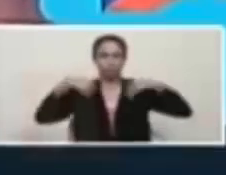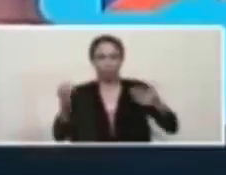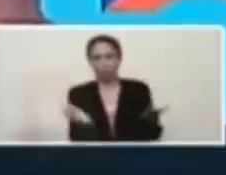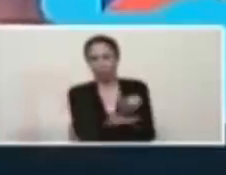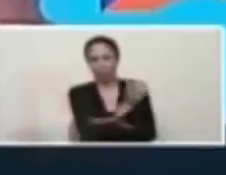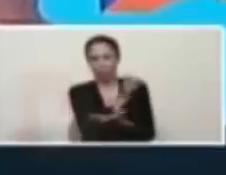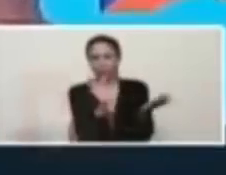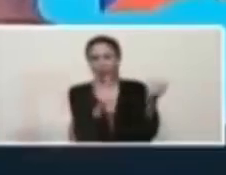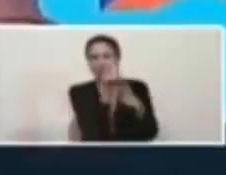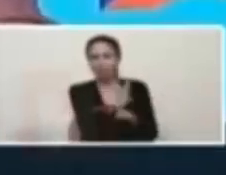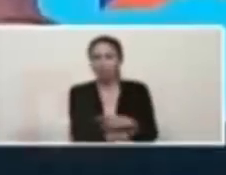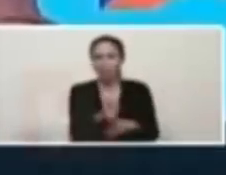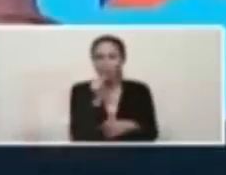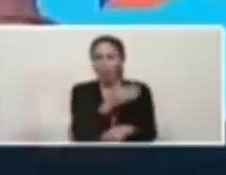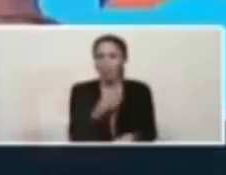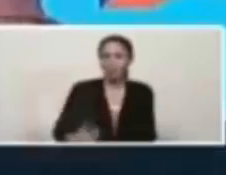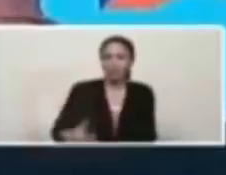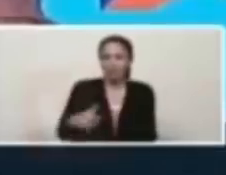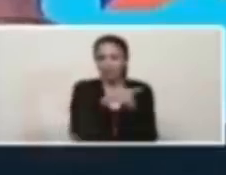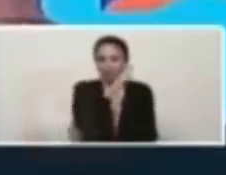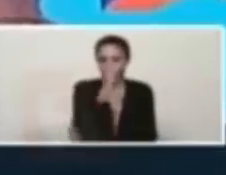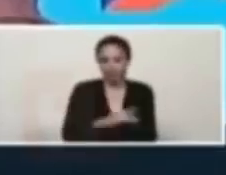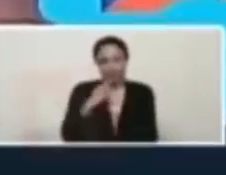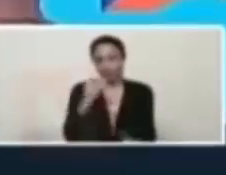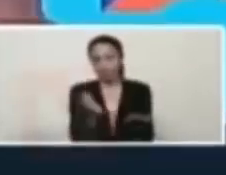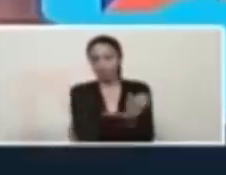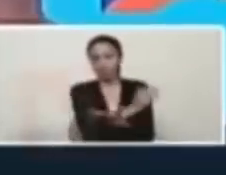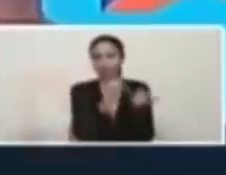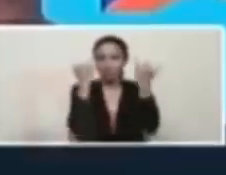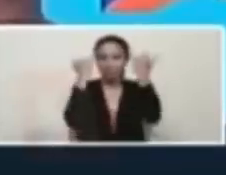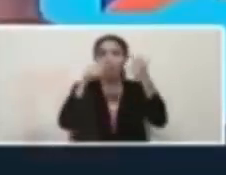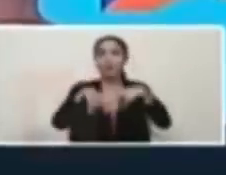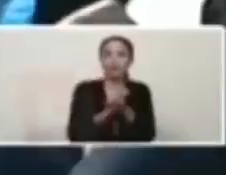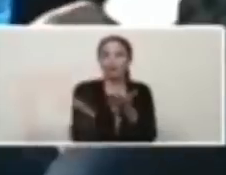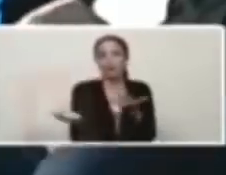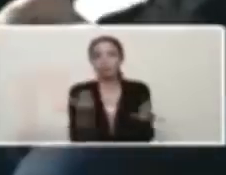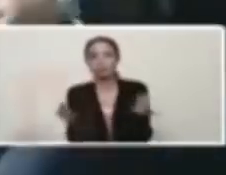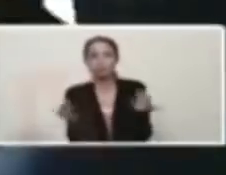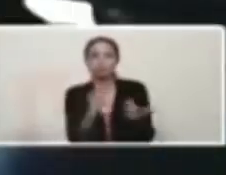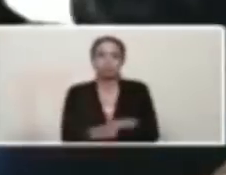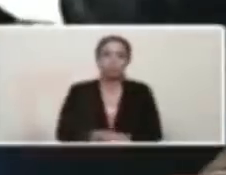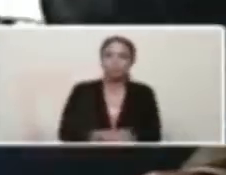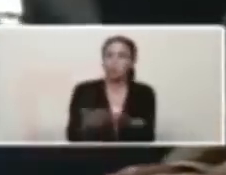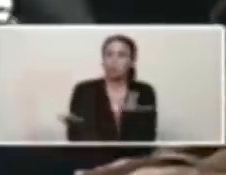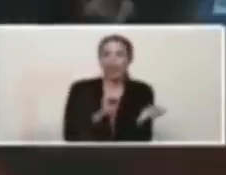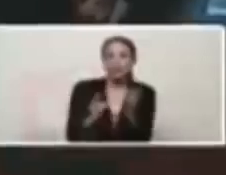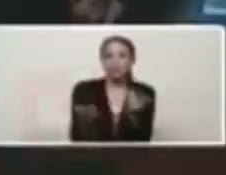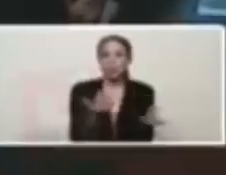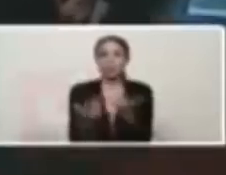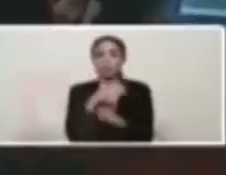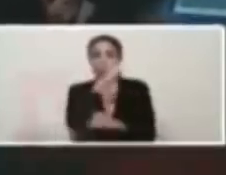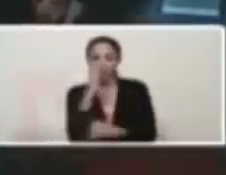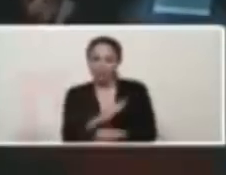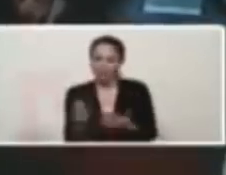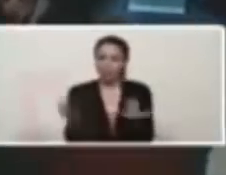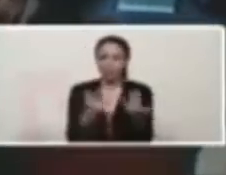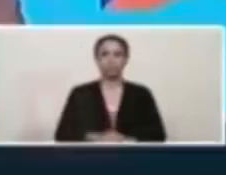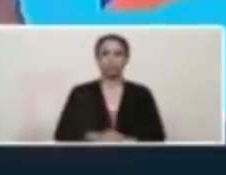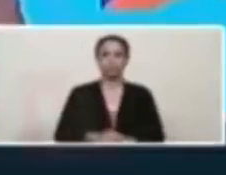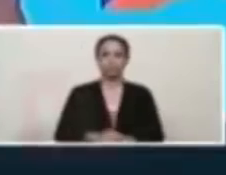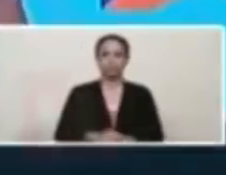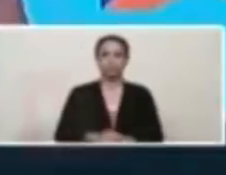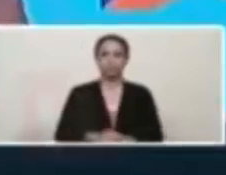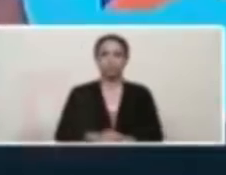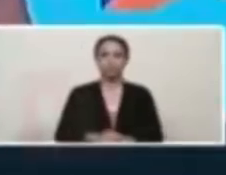políticas o considerados sospechosos de estar conspirando contra la Revolución Bolivariana. Es ahí donde los cuerpos de inteligencia han tenido su